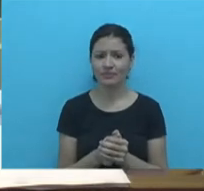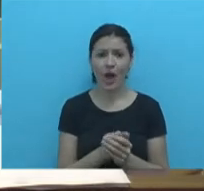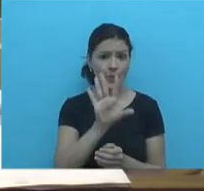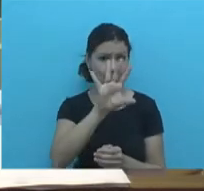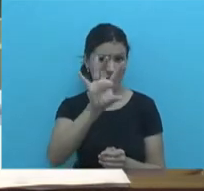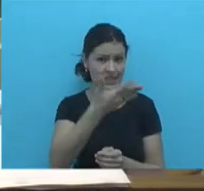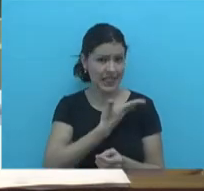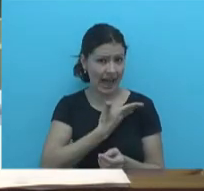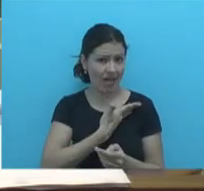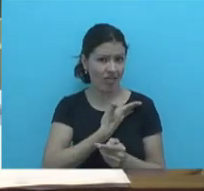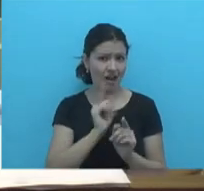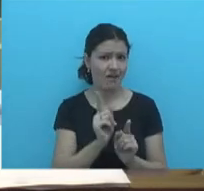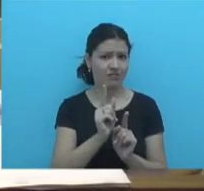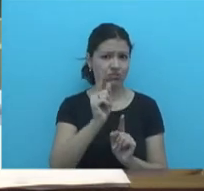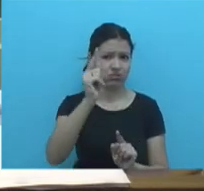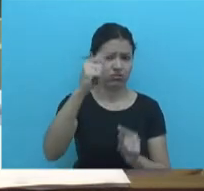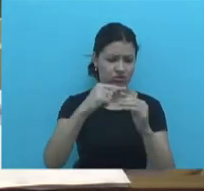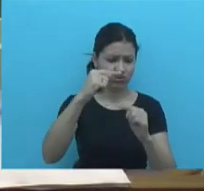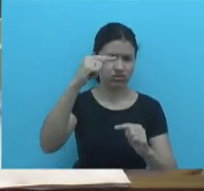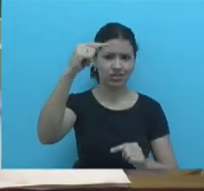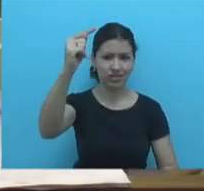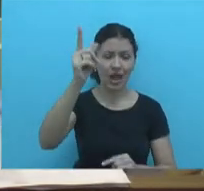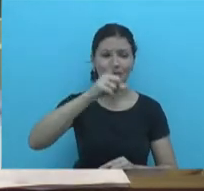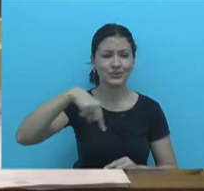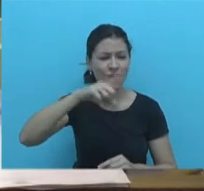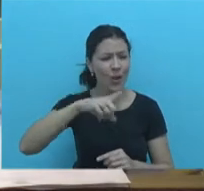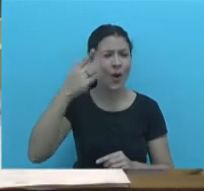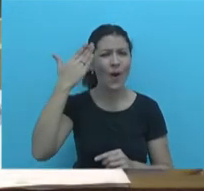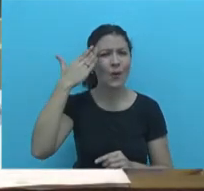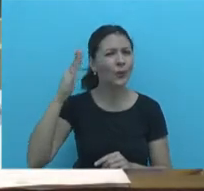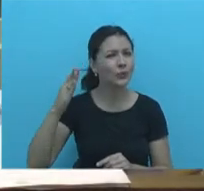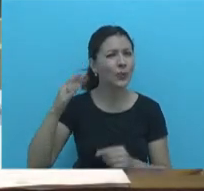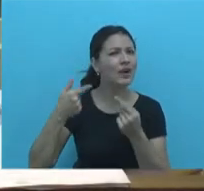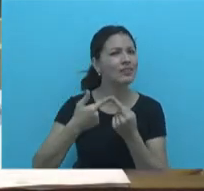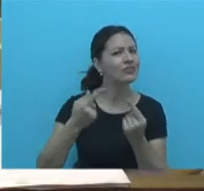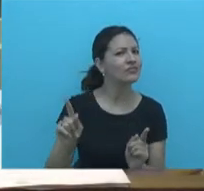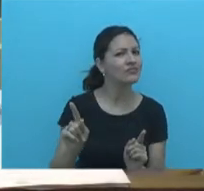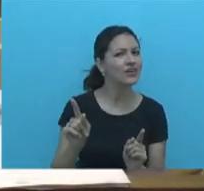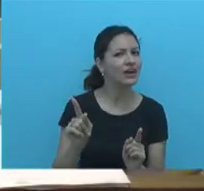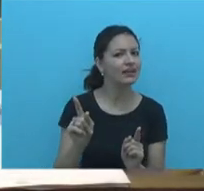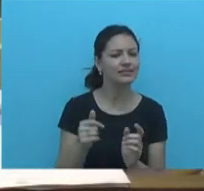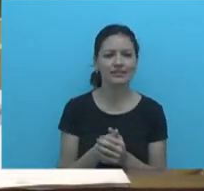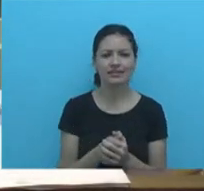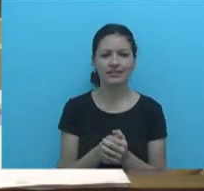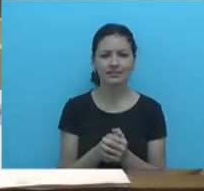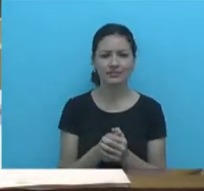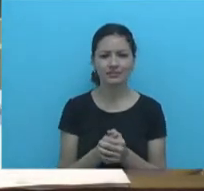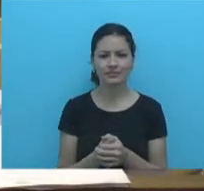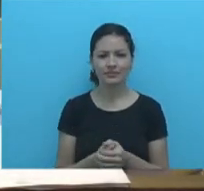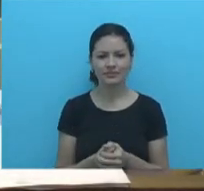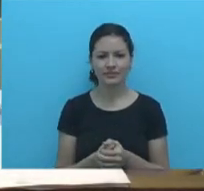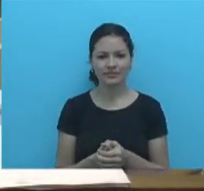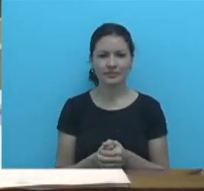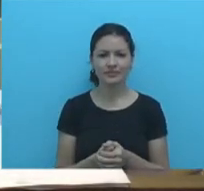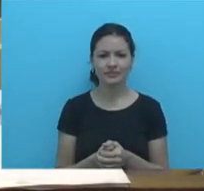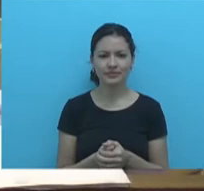Santa Fe, provenimos con alguna cultura, con algún chorrito, una gota por ahí, de que emana todavía lo que